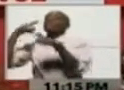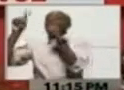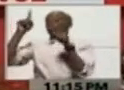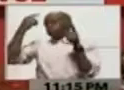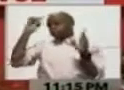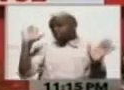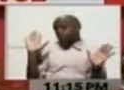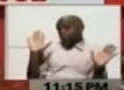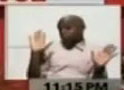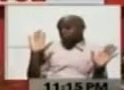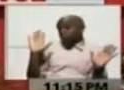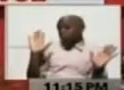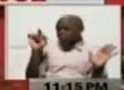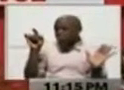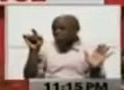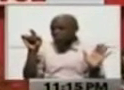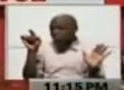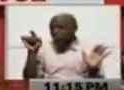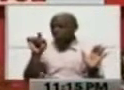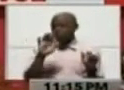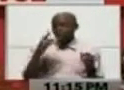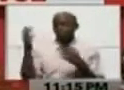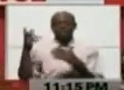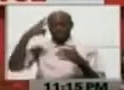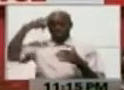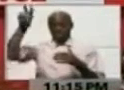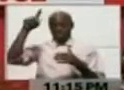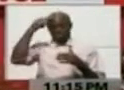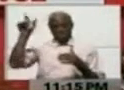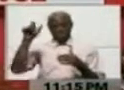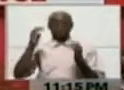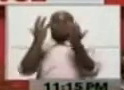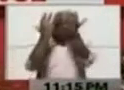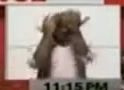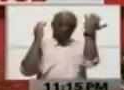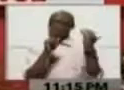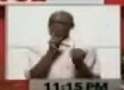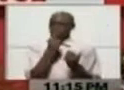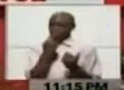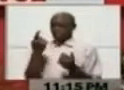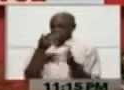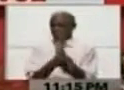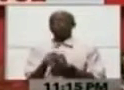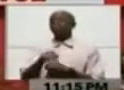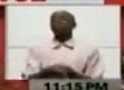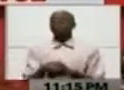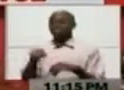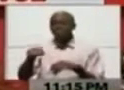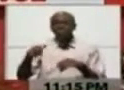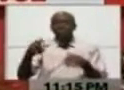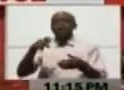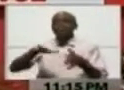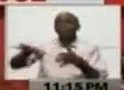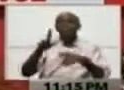Lo que Almagro calla. México. Se descubrió una fosa común con 253 cráneos humanos en